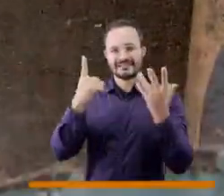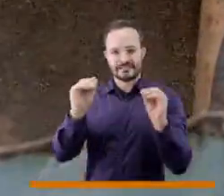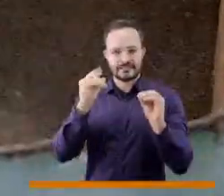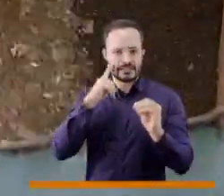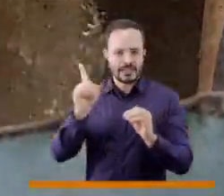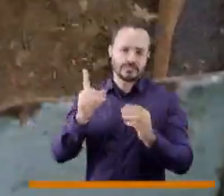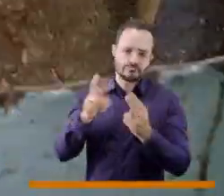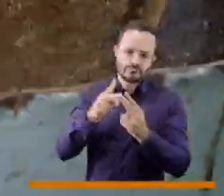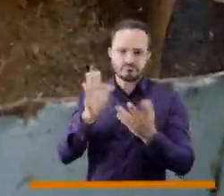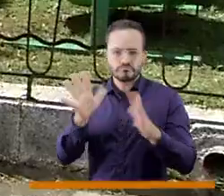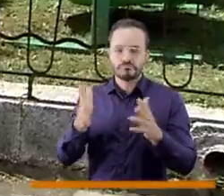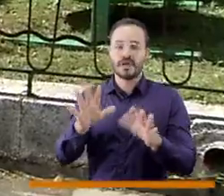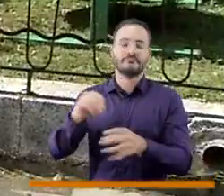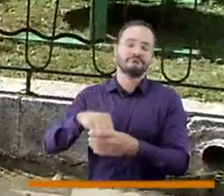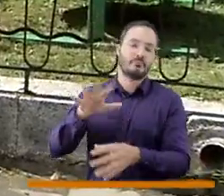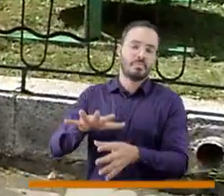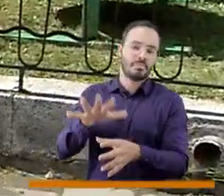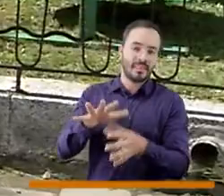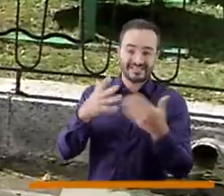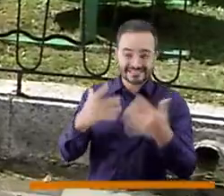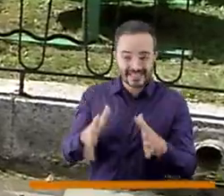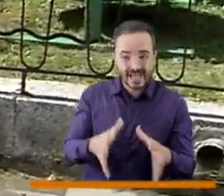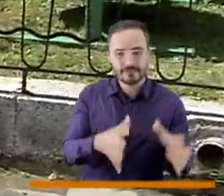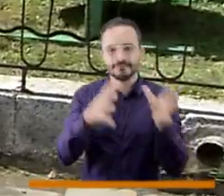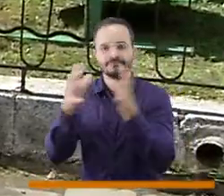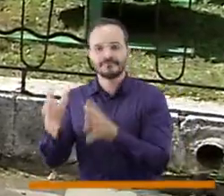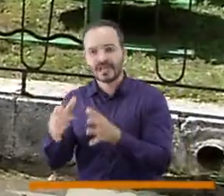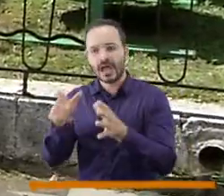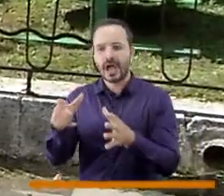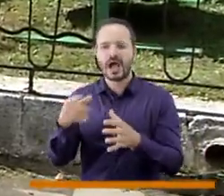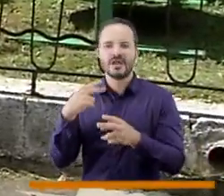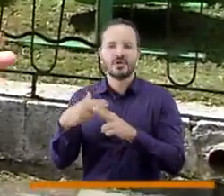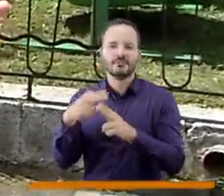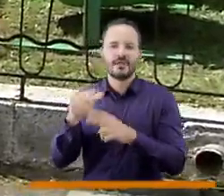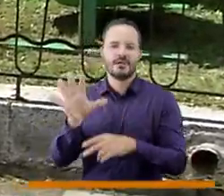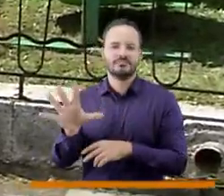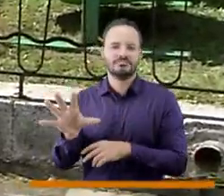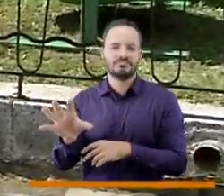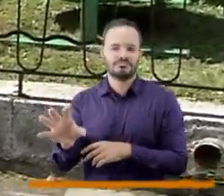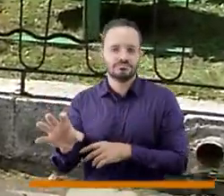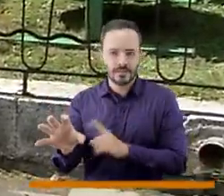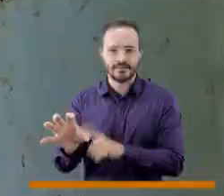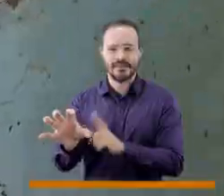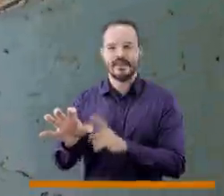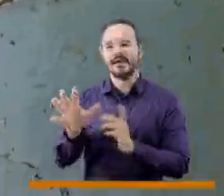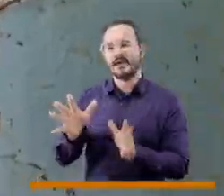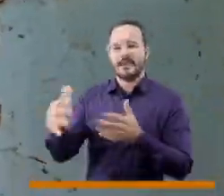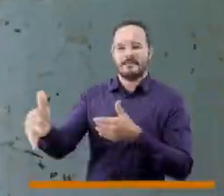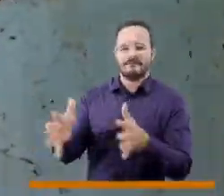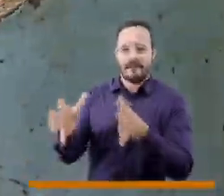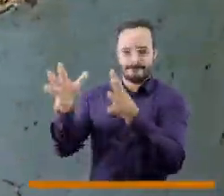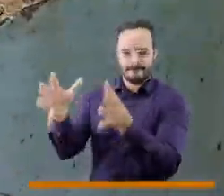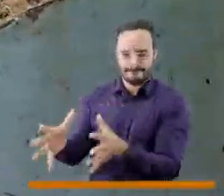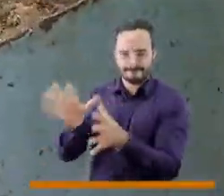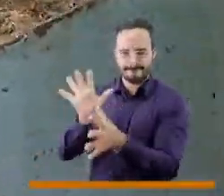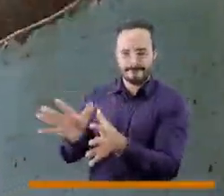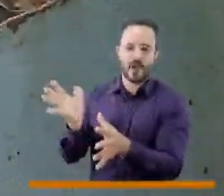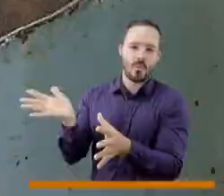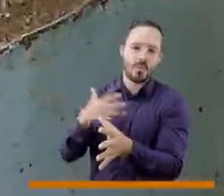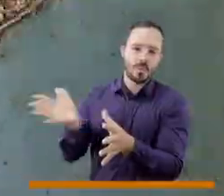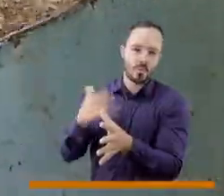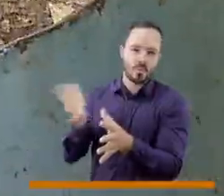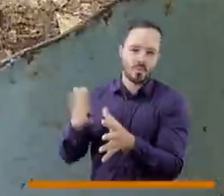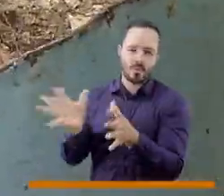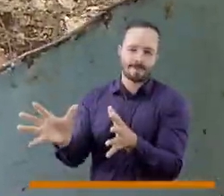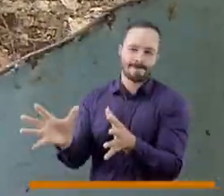este material sale, se nos queda en un proceso que nosotros le llamamos maduración, que es llevarlo a unas canastas, a dejarlo que se airee, que vuelva